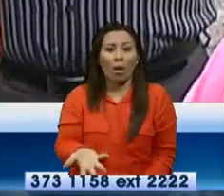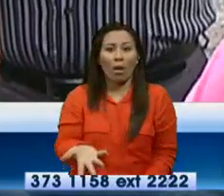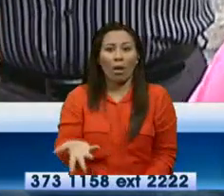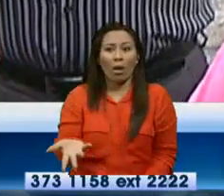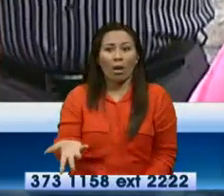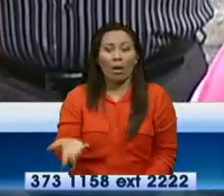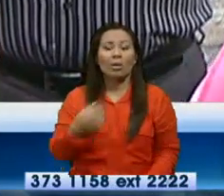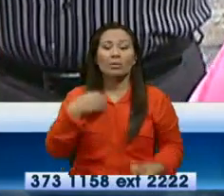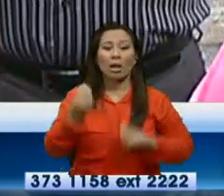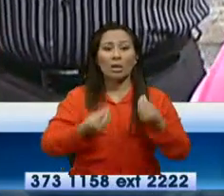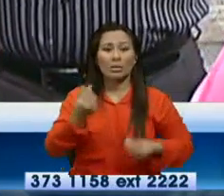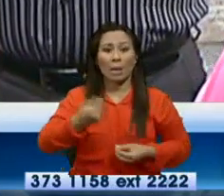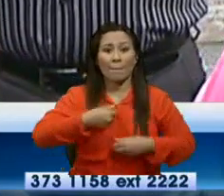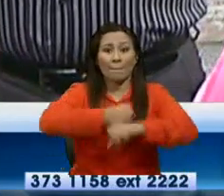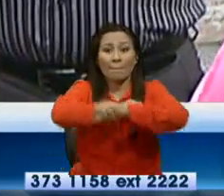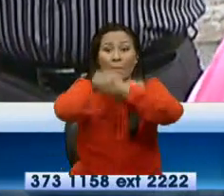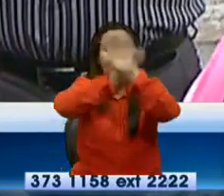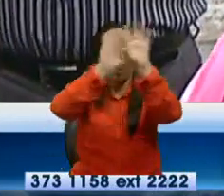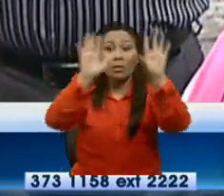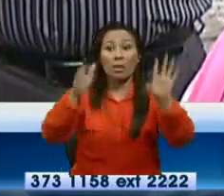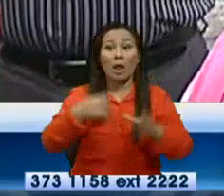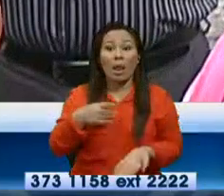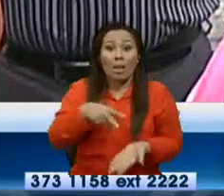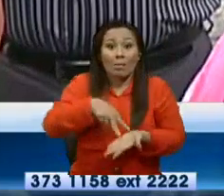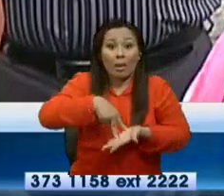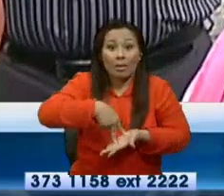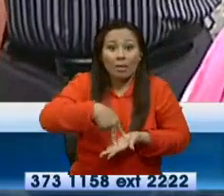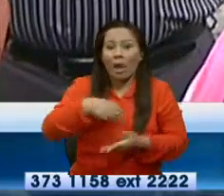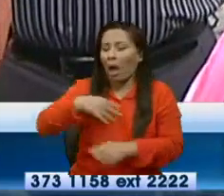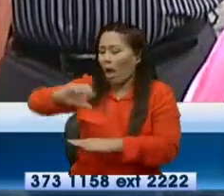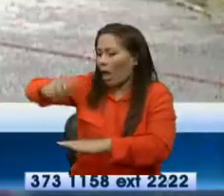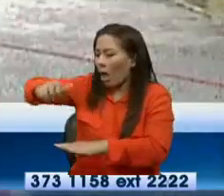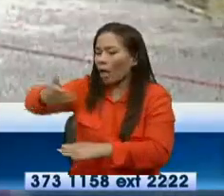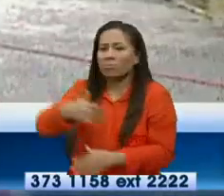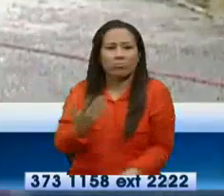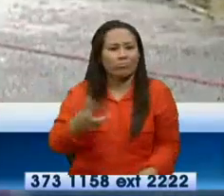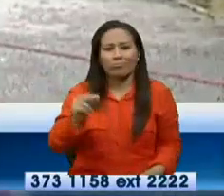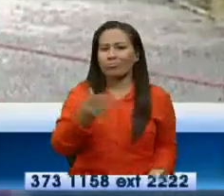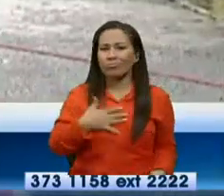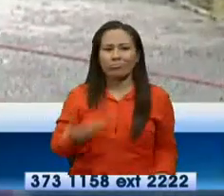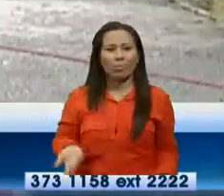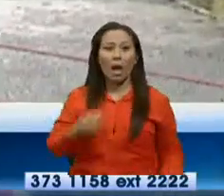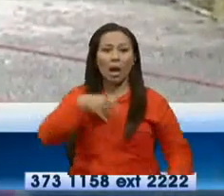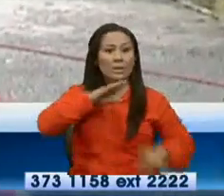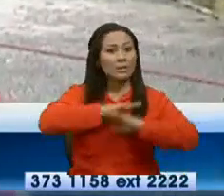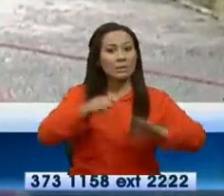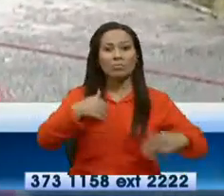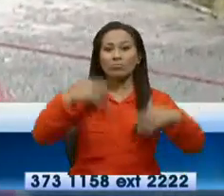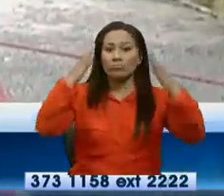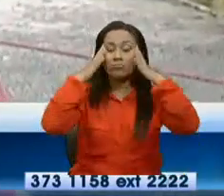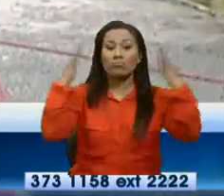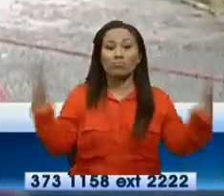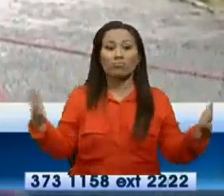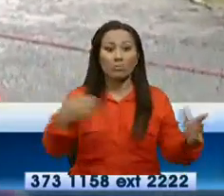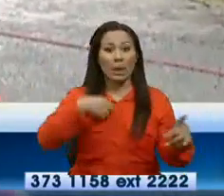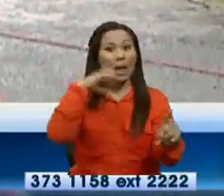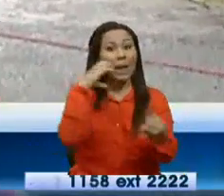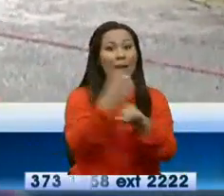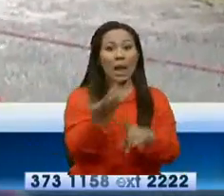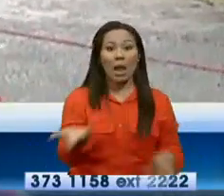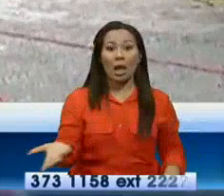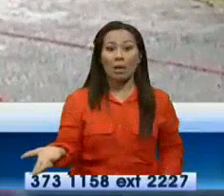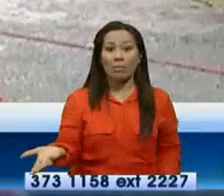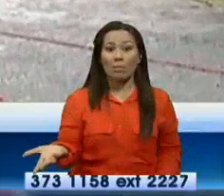tienen que madrugar, levantarse para poder abastecernos de líquido. Eso no es justo. Se ha hecho el reclamo. Hay la respuesta de parte de Interagua, que dijeron